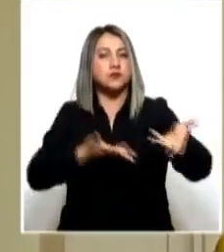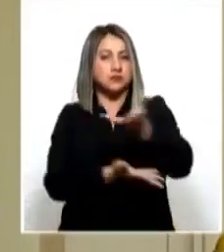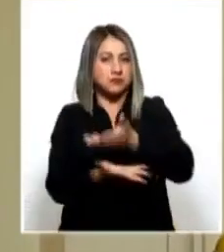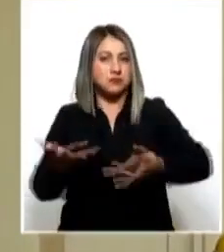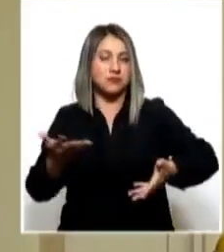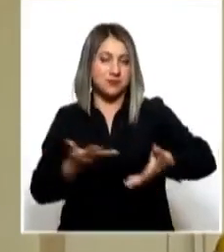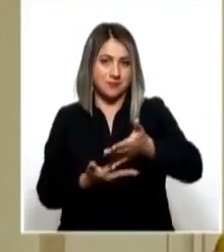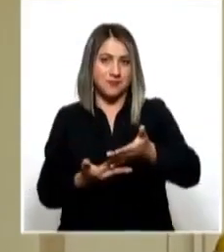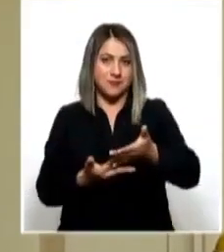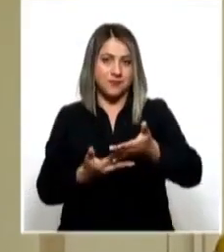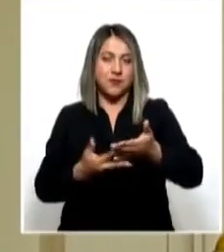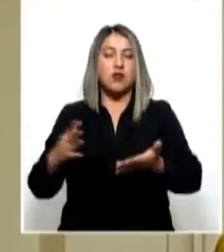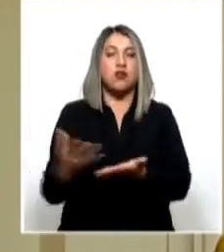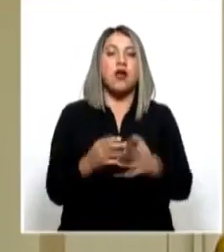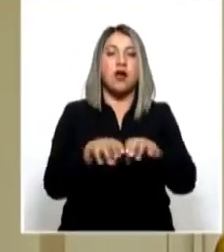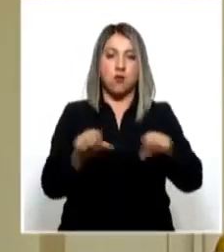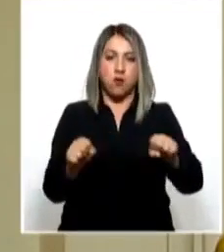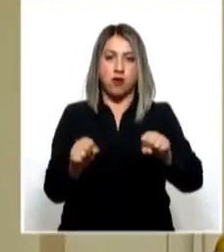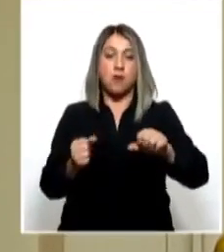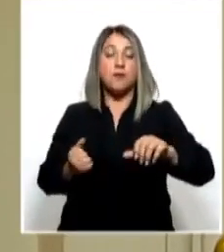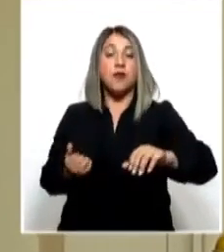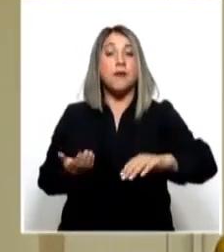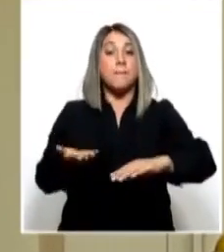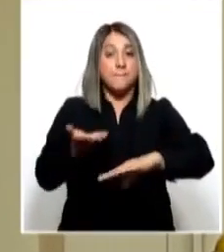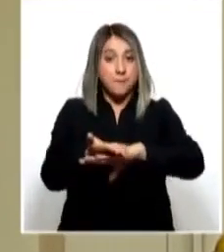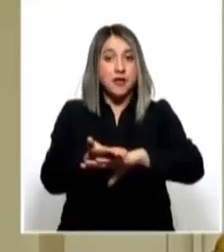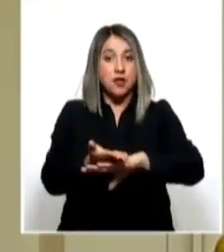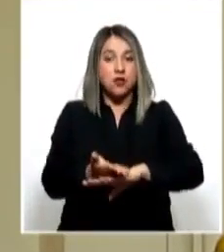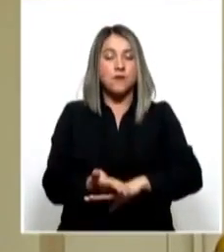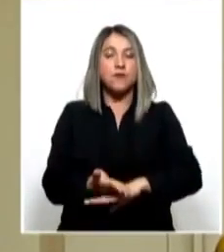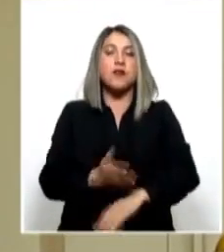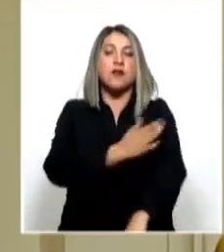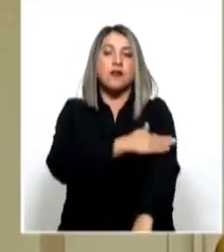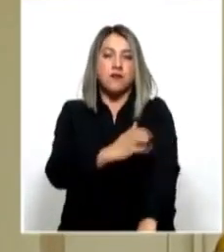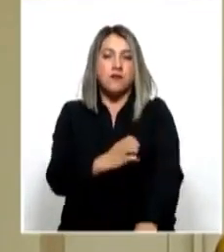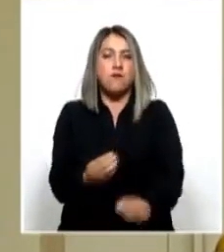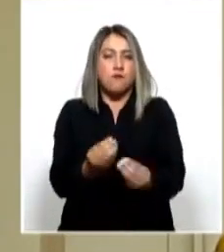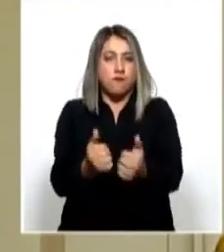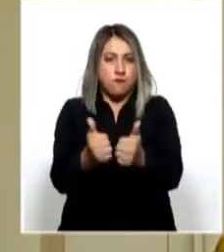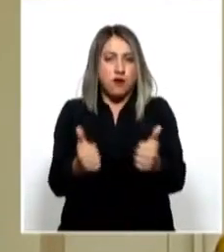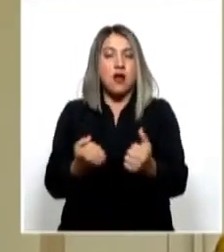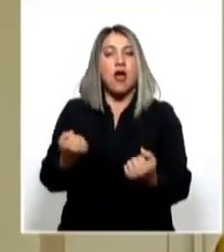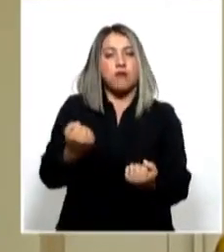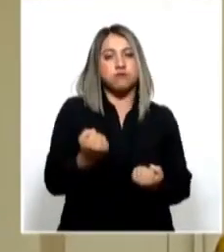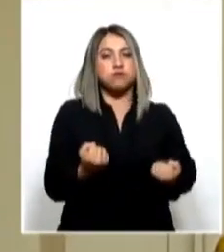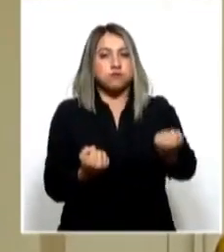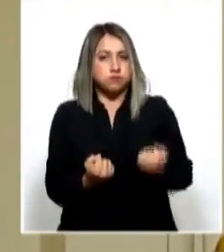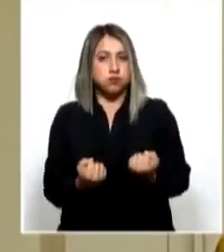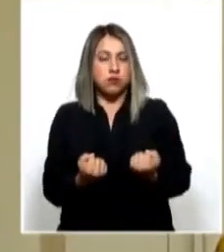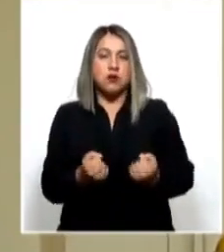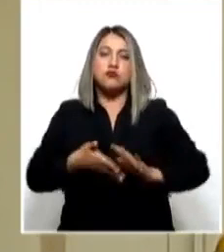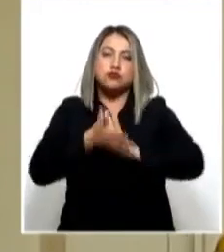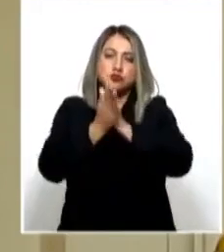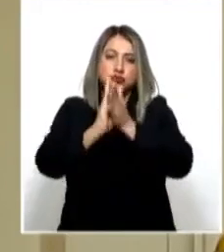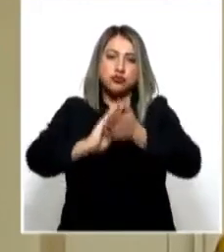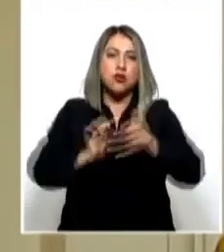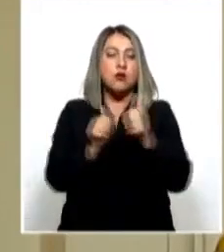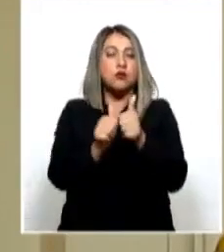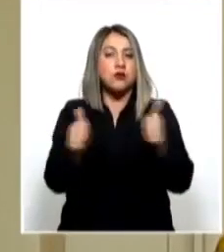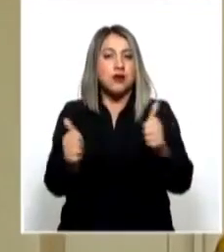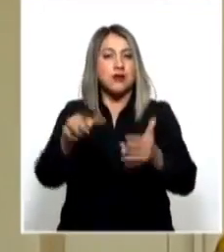Solicito la buena fe y la colaboración de todas las autoridades del